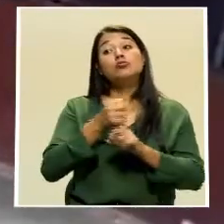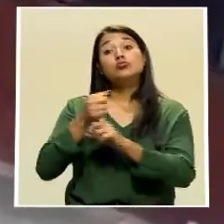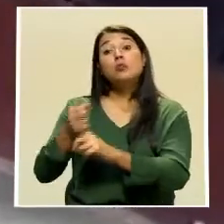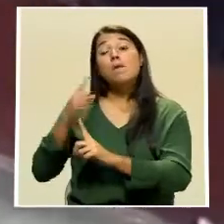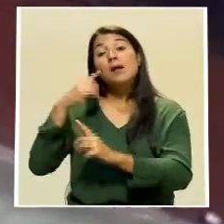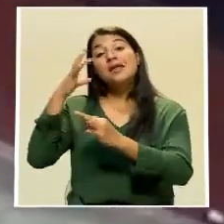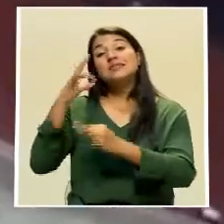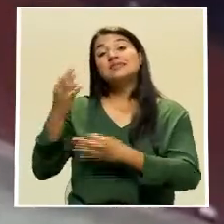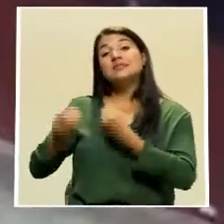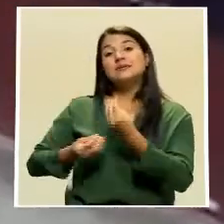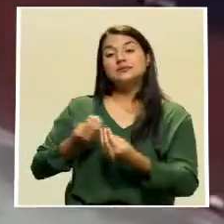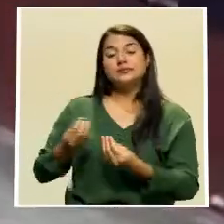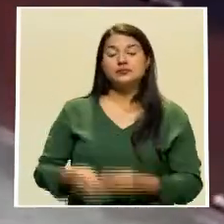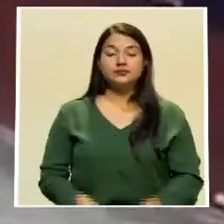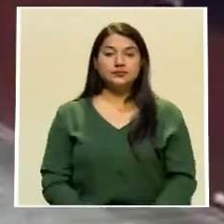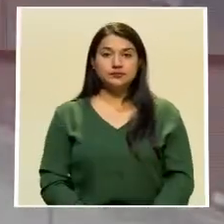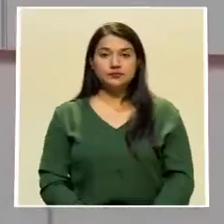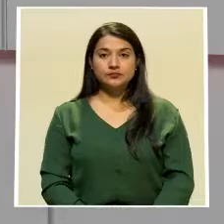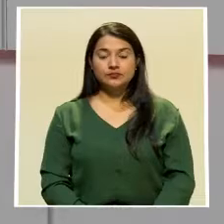situación jurídica.